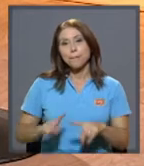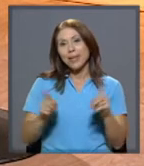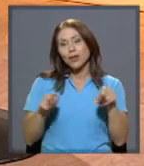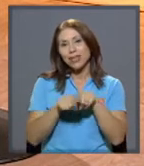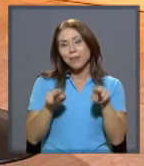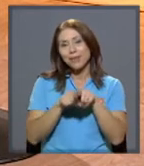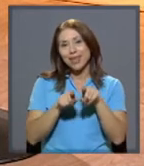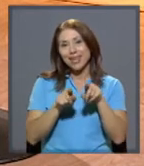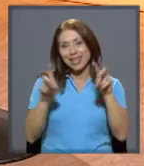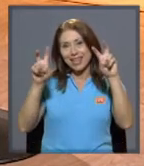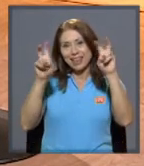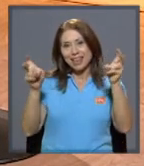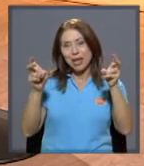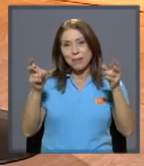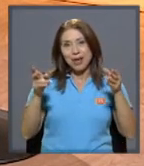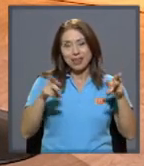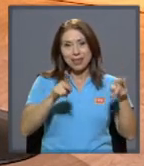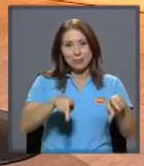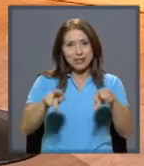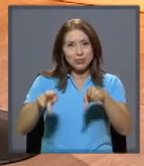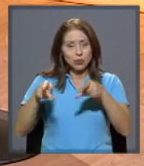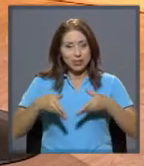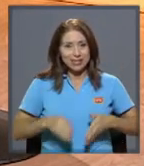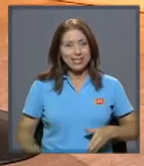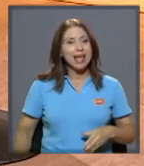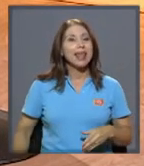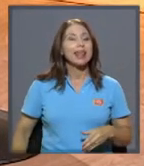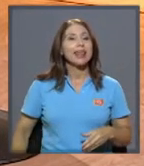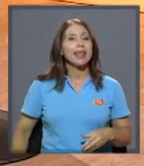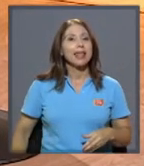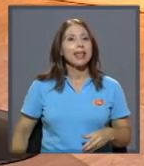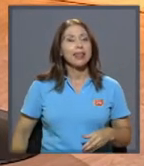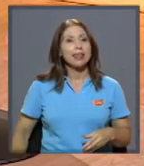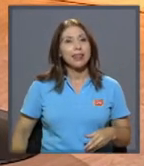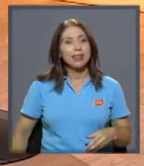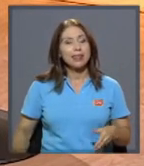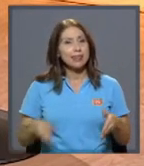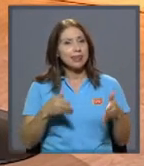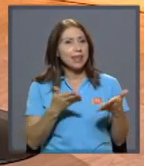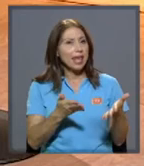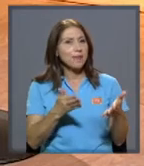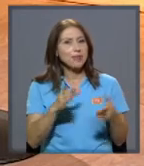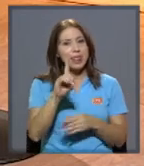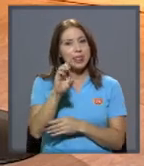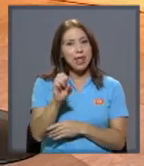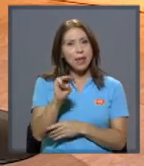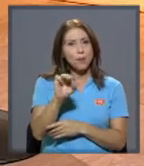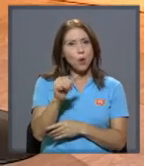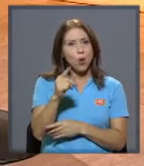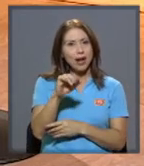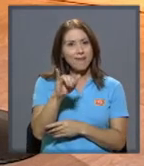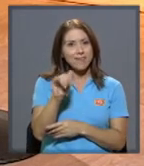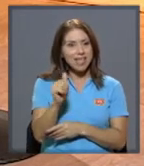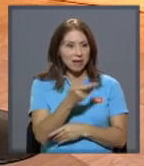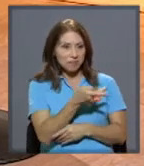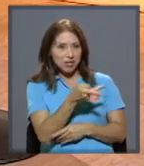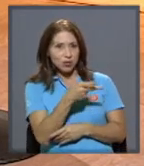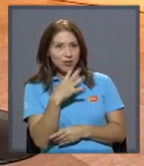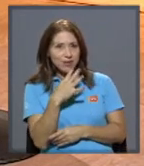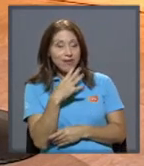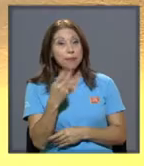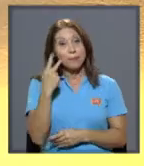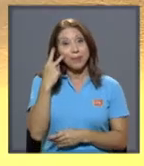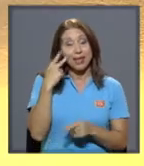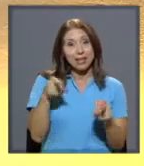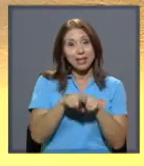nuestros dos invitados destacaban, vean que también hay un